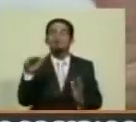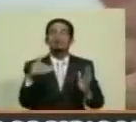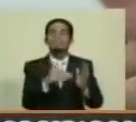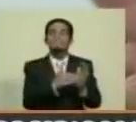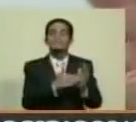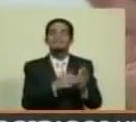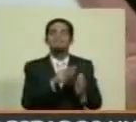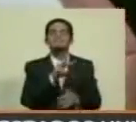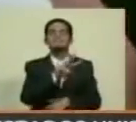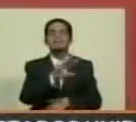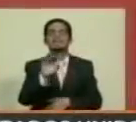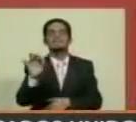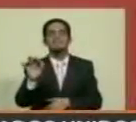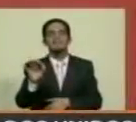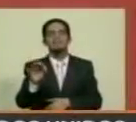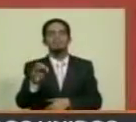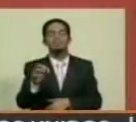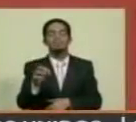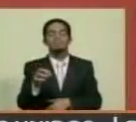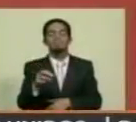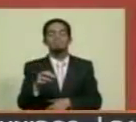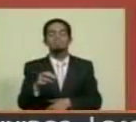fuertes.